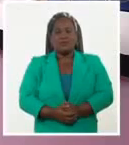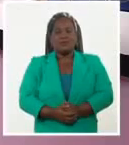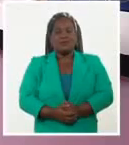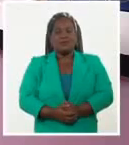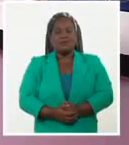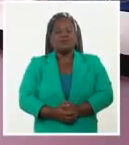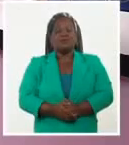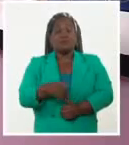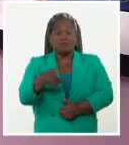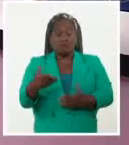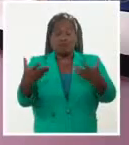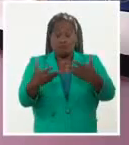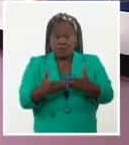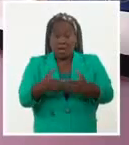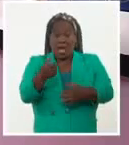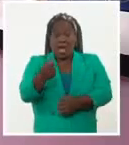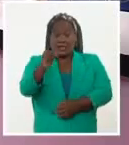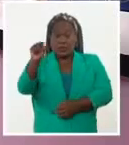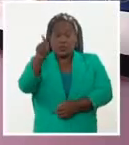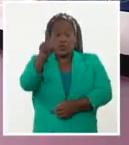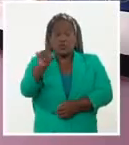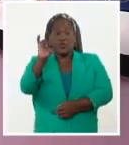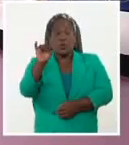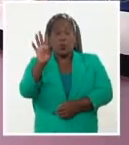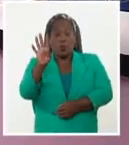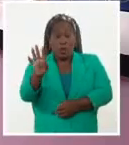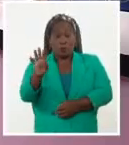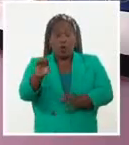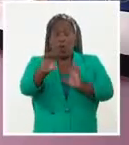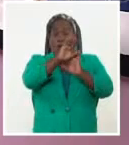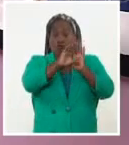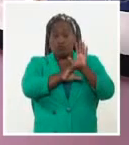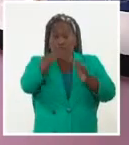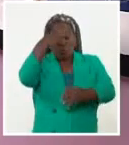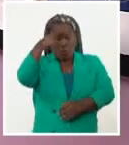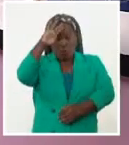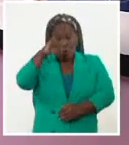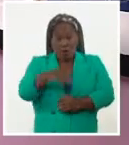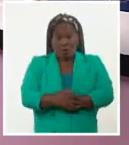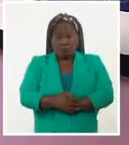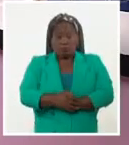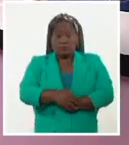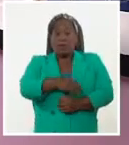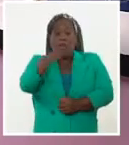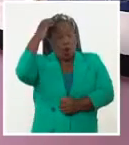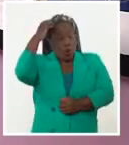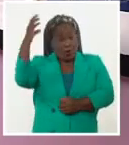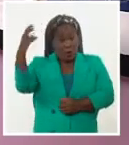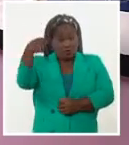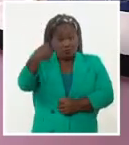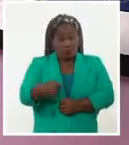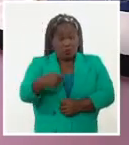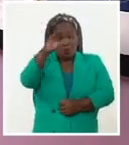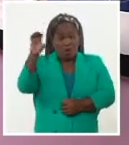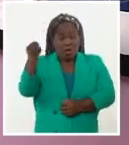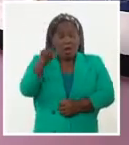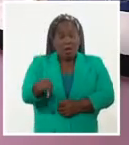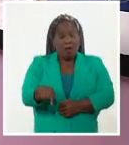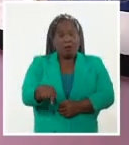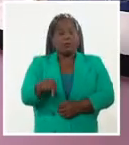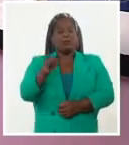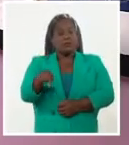Correspondencia con lo estipulado en el artículo 164 de la Constitución de la República de Cuba, el Consejo de Gobierno del Tribunal Supremo Popular ejerció hoy la